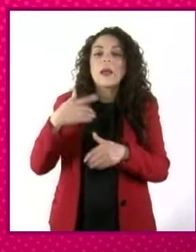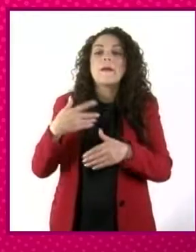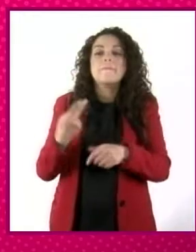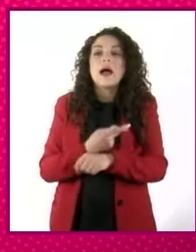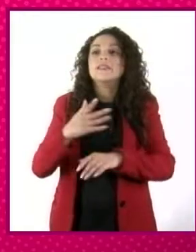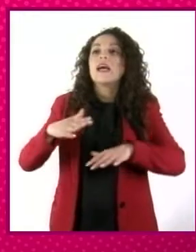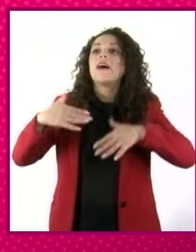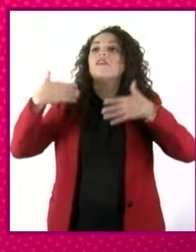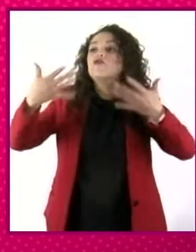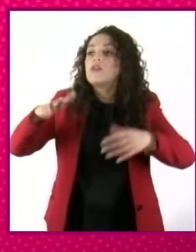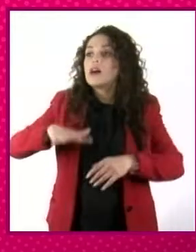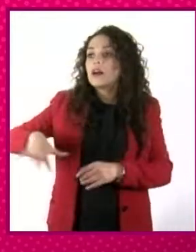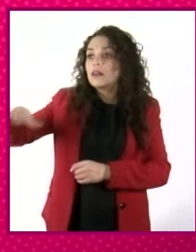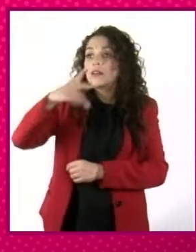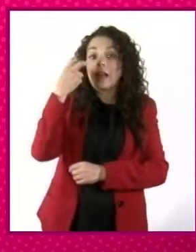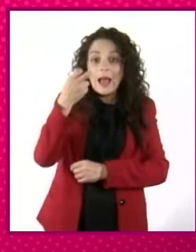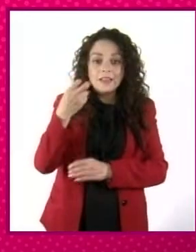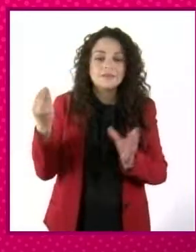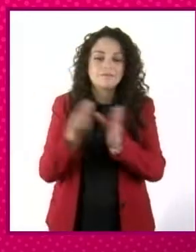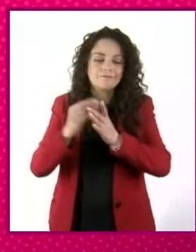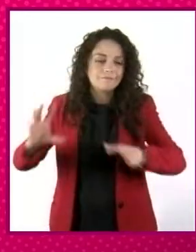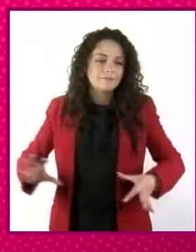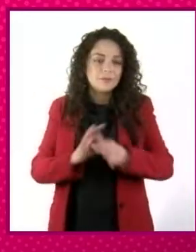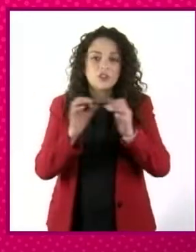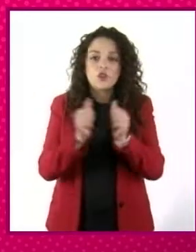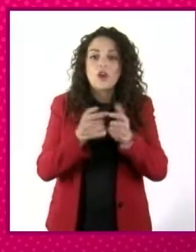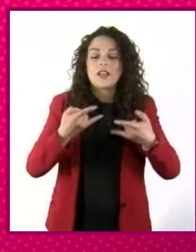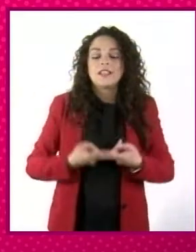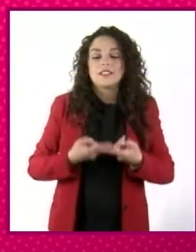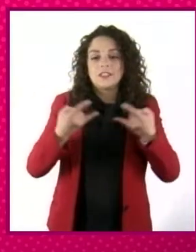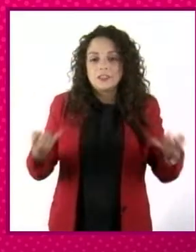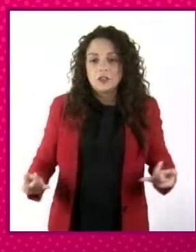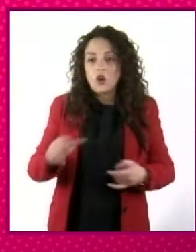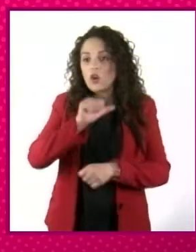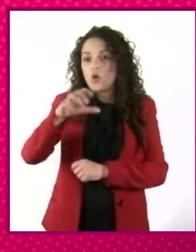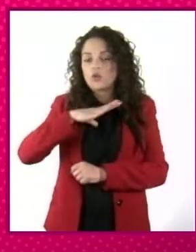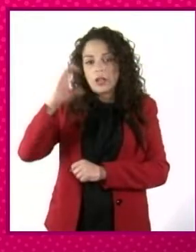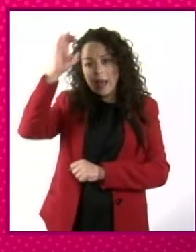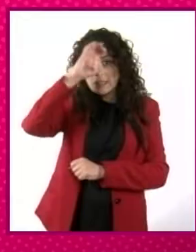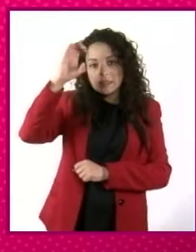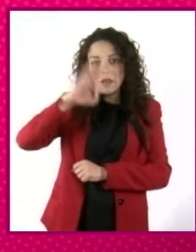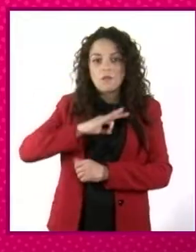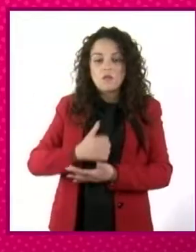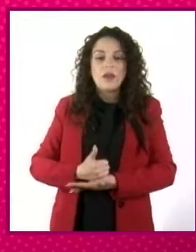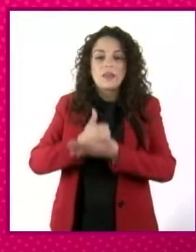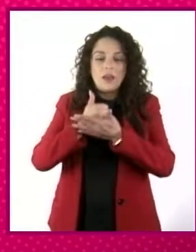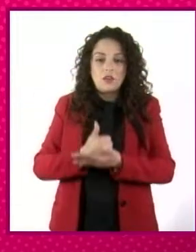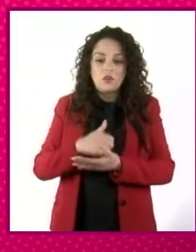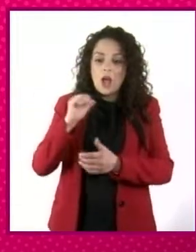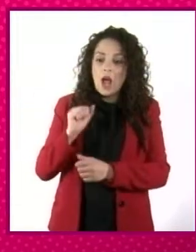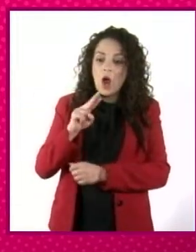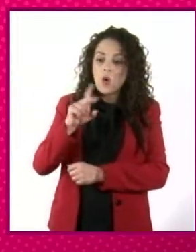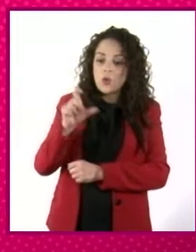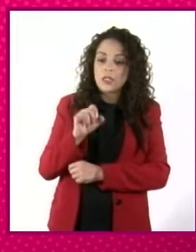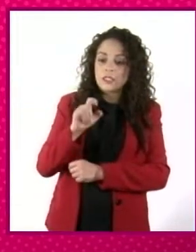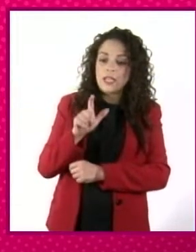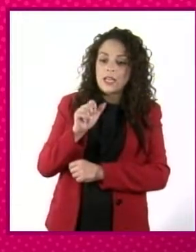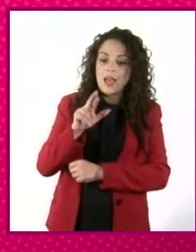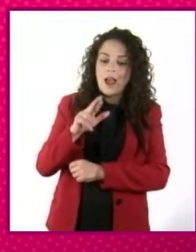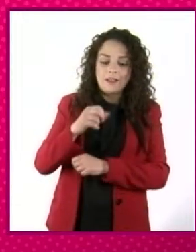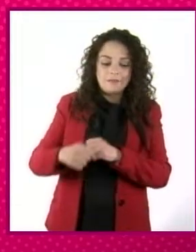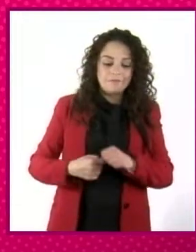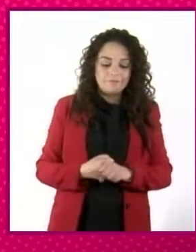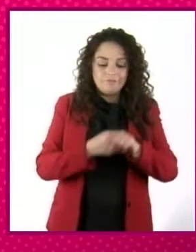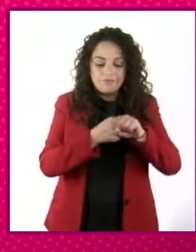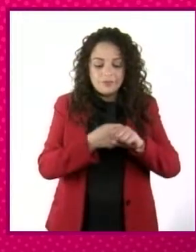parte de la historia. Y hay muchas otras ciencias auxiliares que nos ayudan a entender. Auxiliares para enriquecer